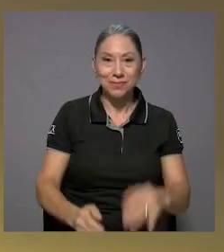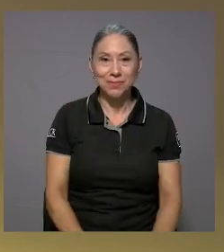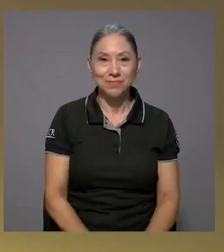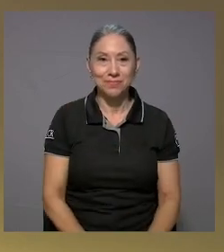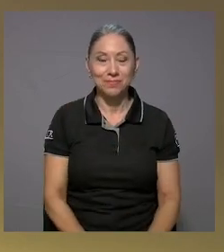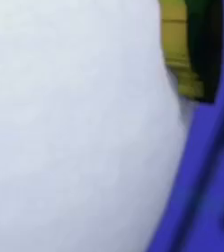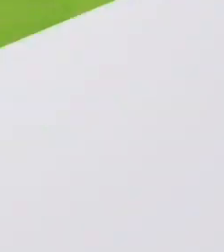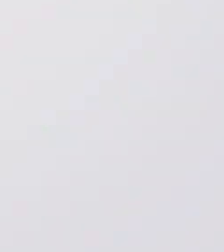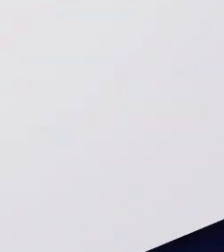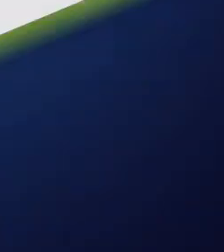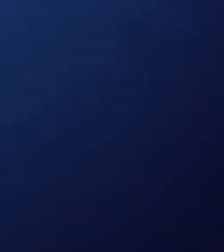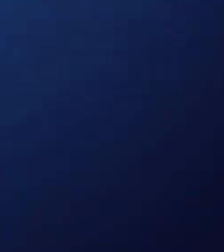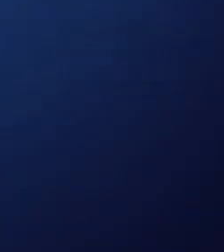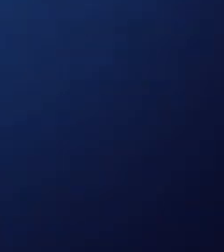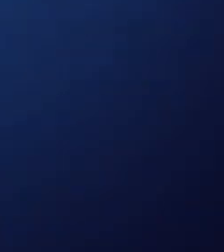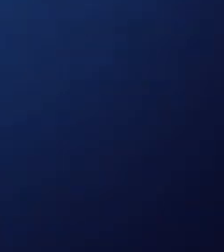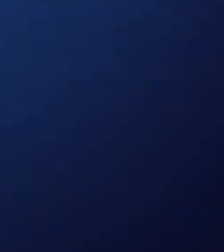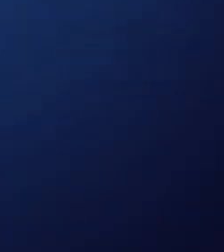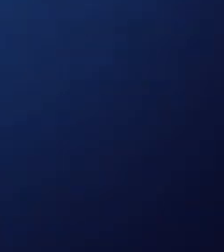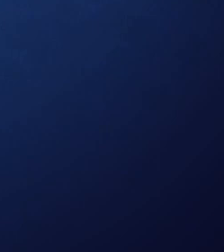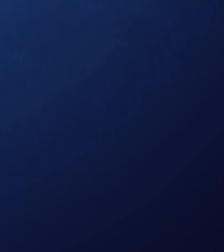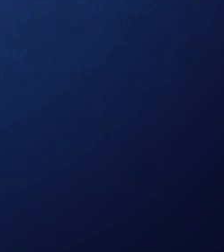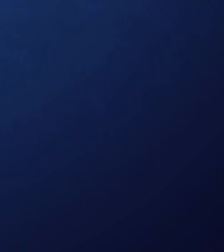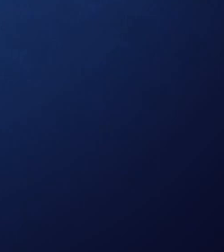último segmento.